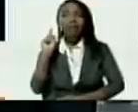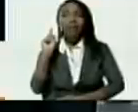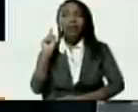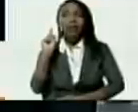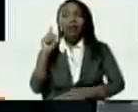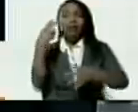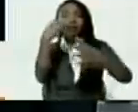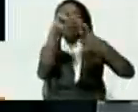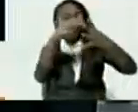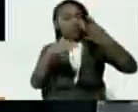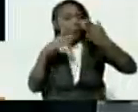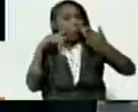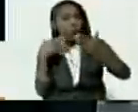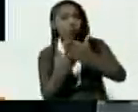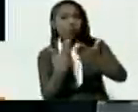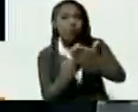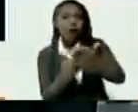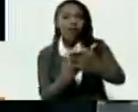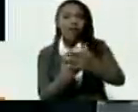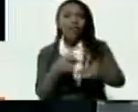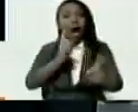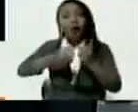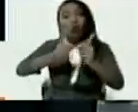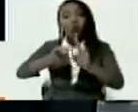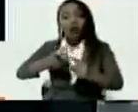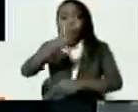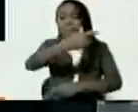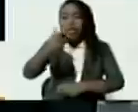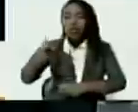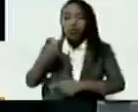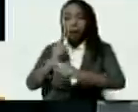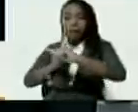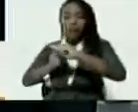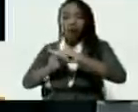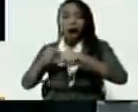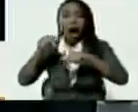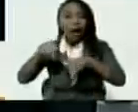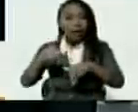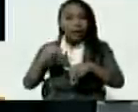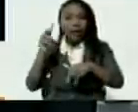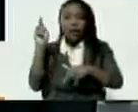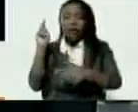de pruebas de casos sospechosos, no ha llegado a Venezuela.